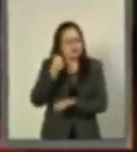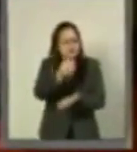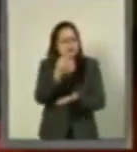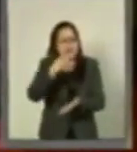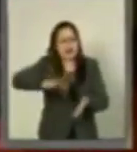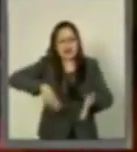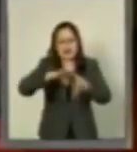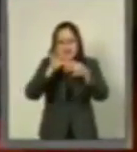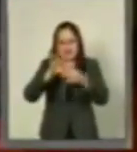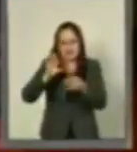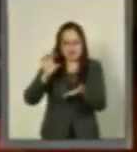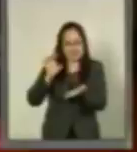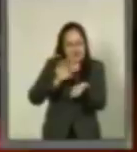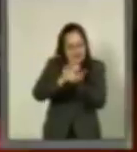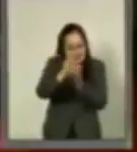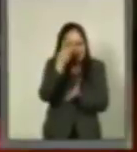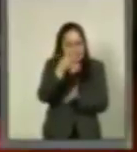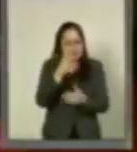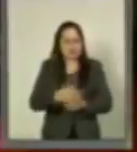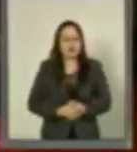refiere.